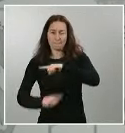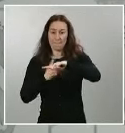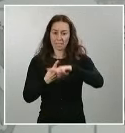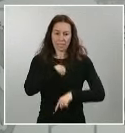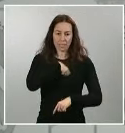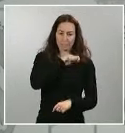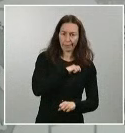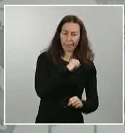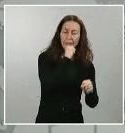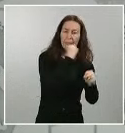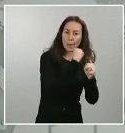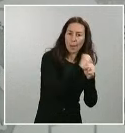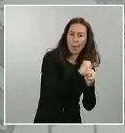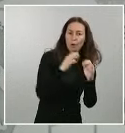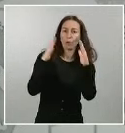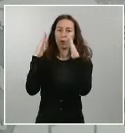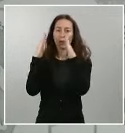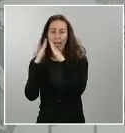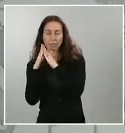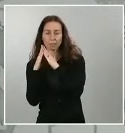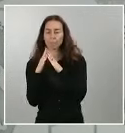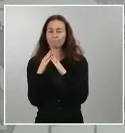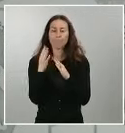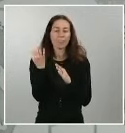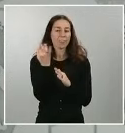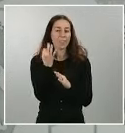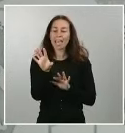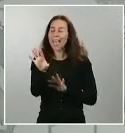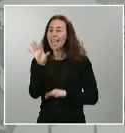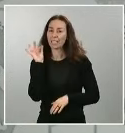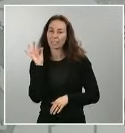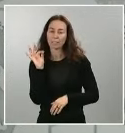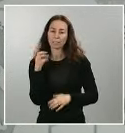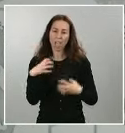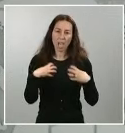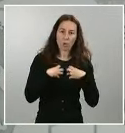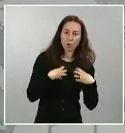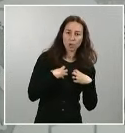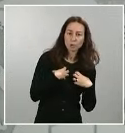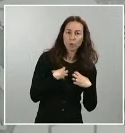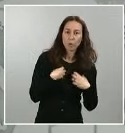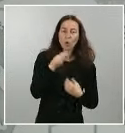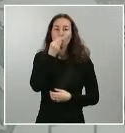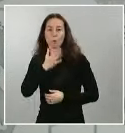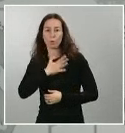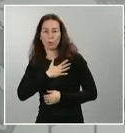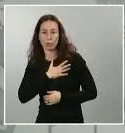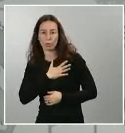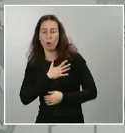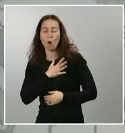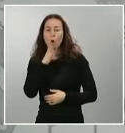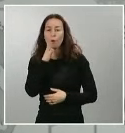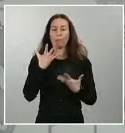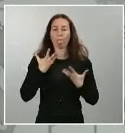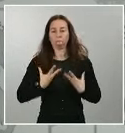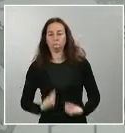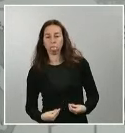han de elegir entre el cinismo y el compromiso, entre el egoísmo y la generosidad, entre el derrotismo y la moral de